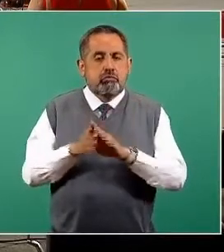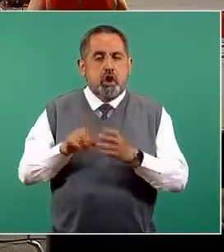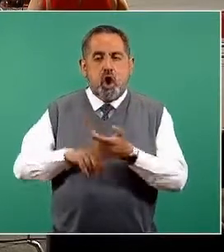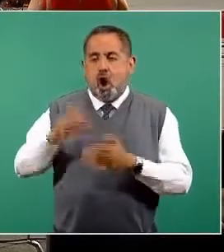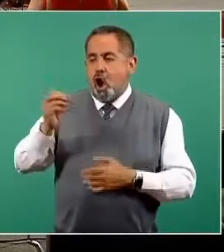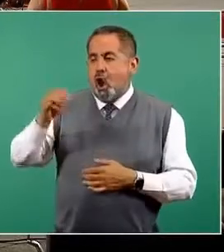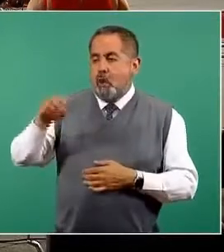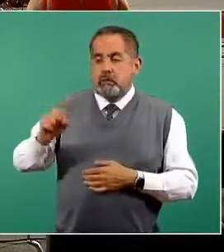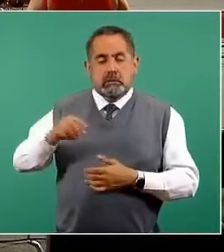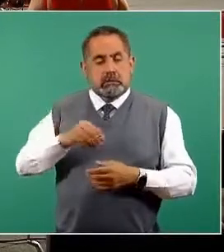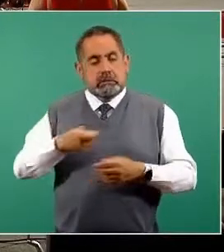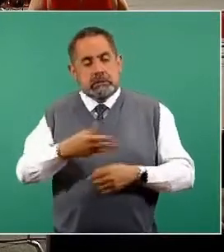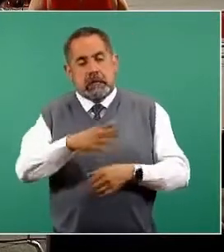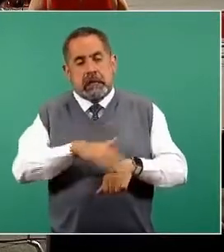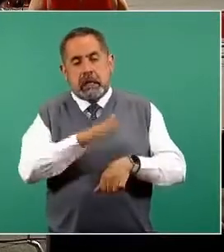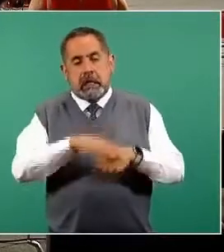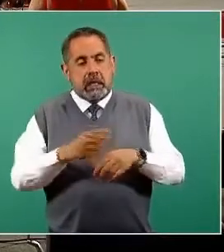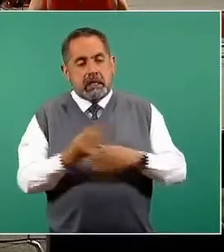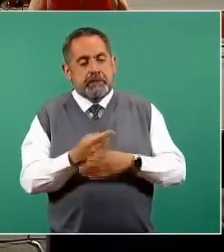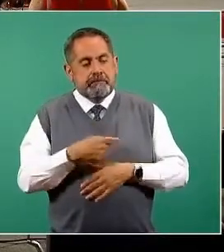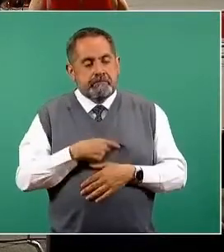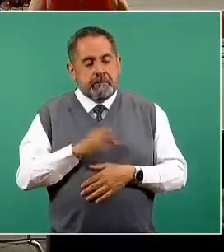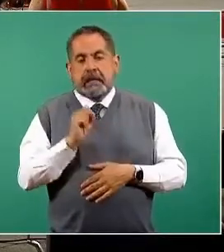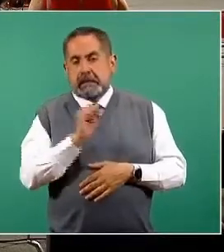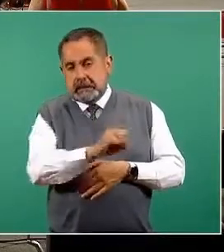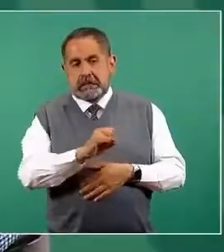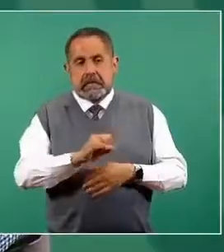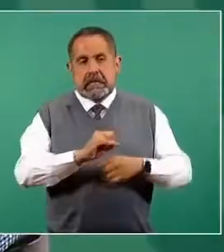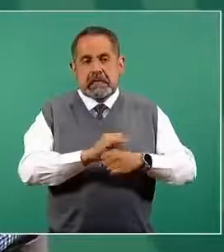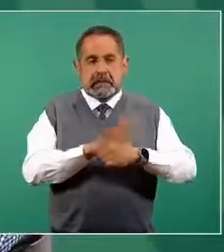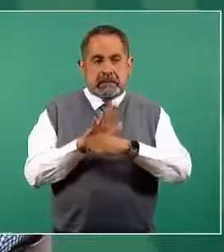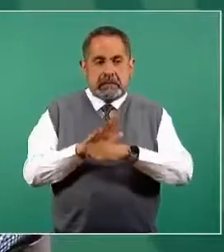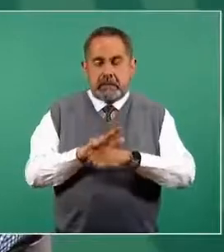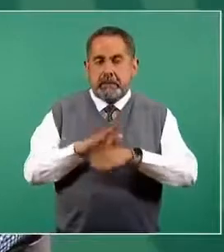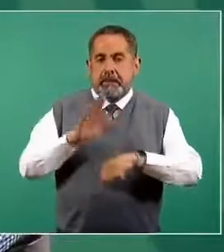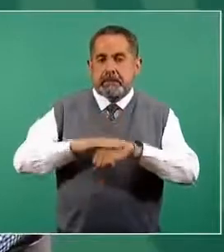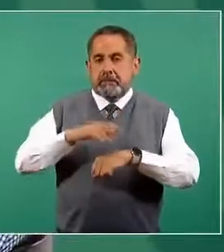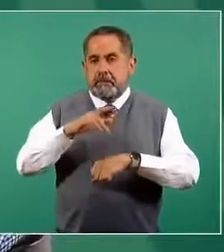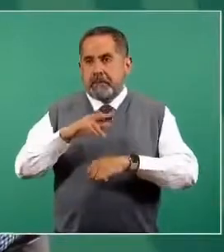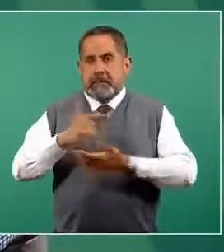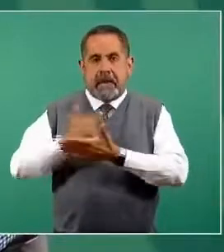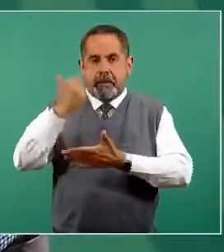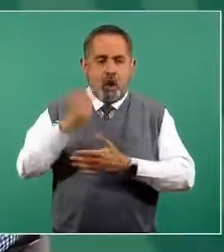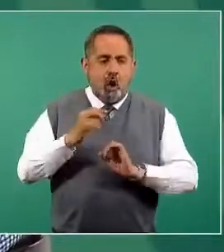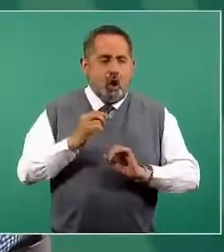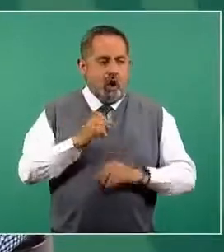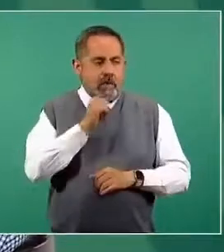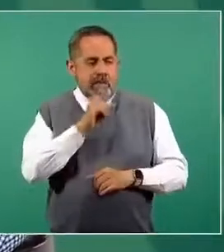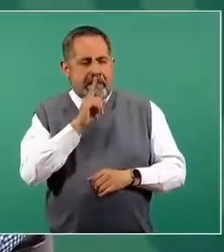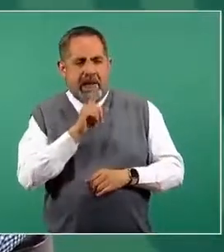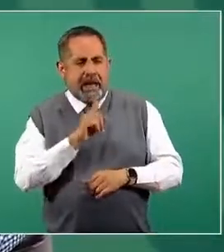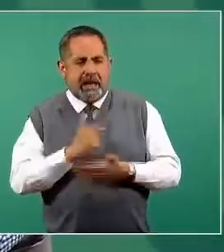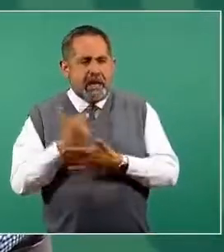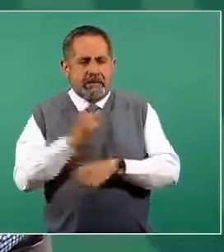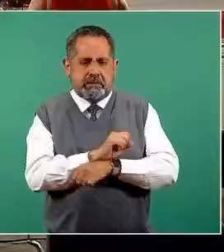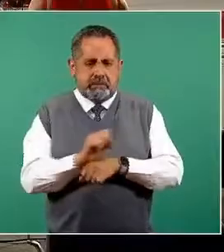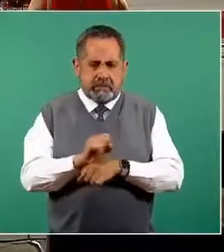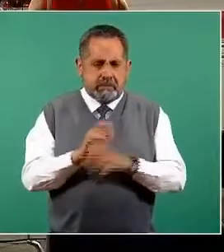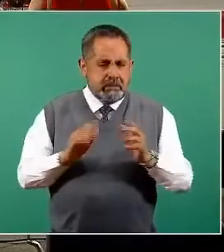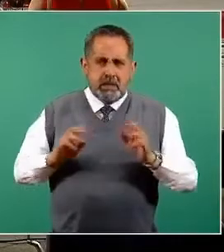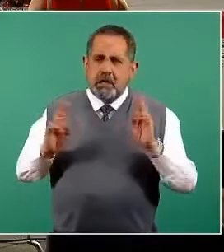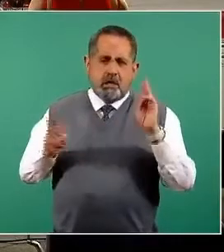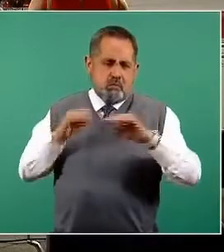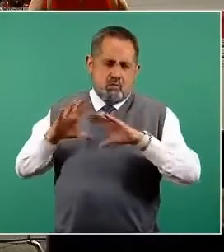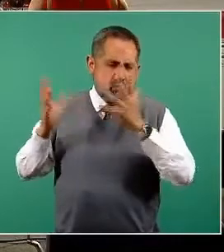OMS y es la que reconoce y asigna esta clasificación a las variantes que en el mundo se van encontrando. Definitivamente